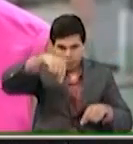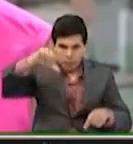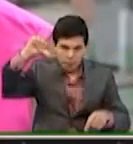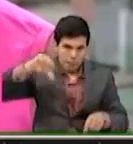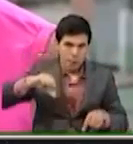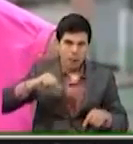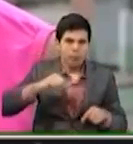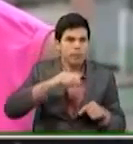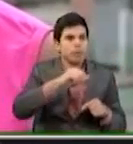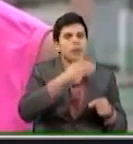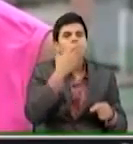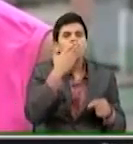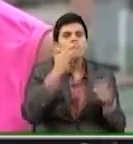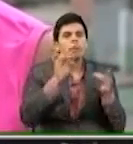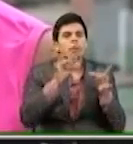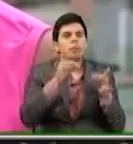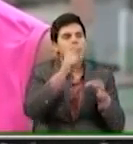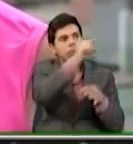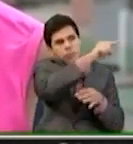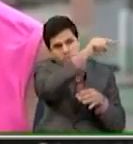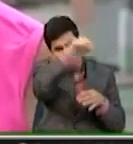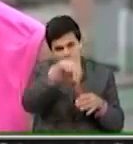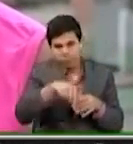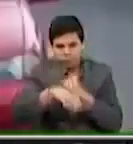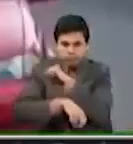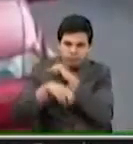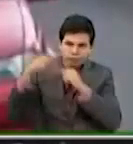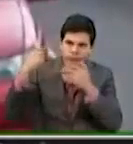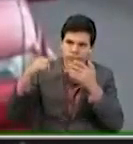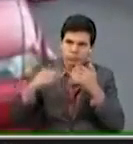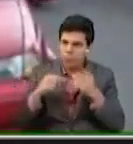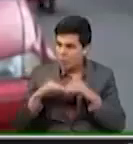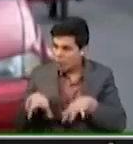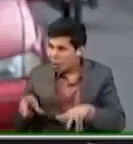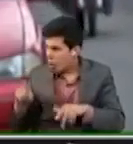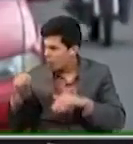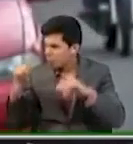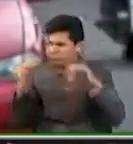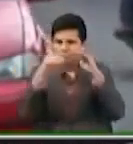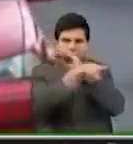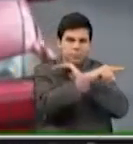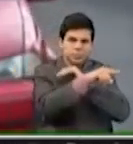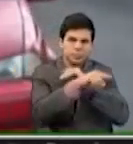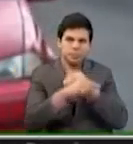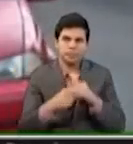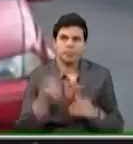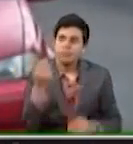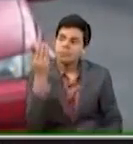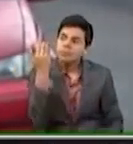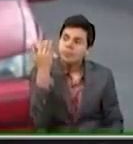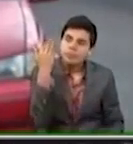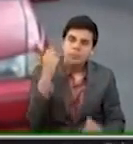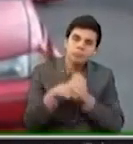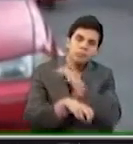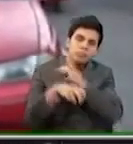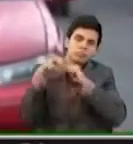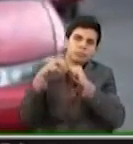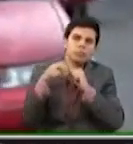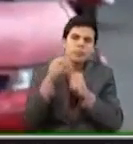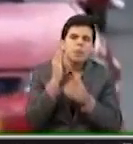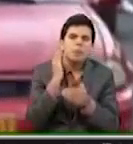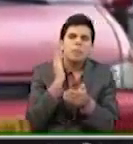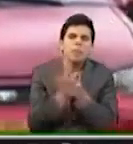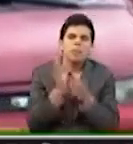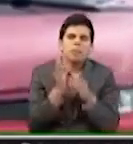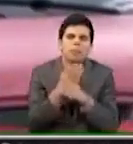vienen hasta Atalaya, de otras partes a hacer las cosas, a cometer los robos y se van. Lamentablemente, uno de los hechos más recientes se presentó también en